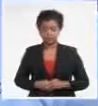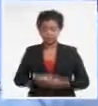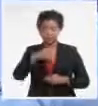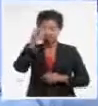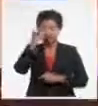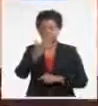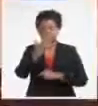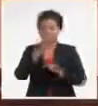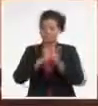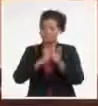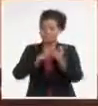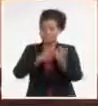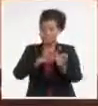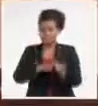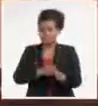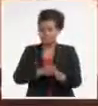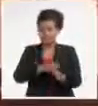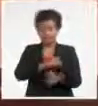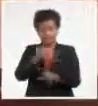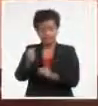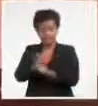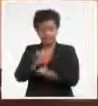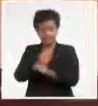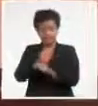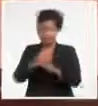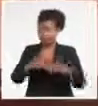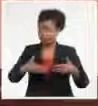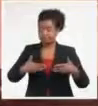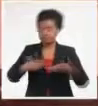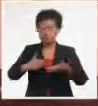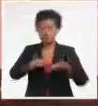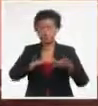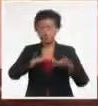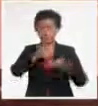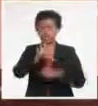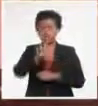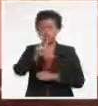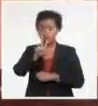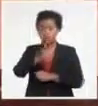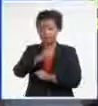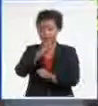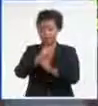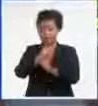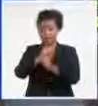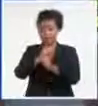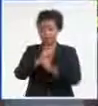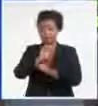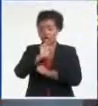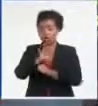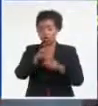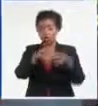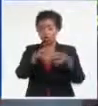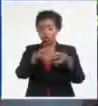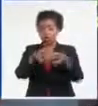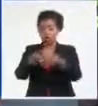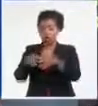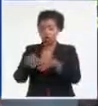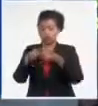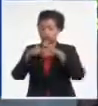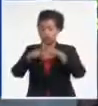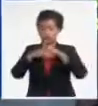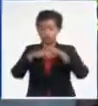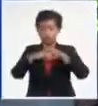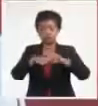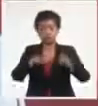disciplina demostrada y actitud solidaria de los 520 linieros que en 8 contingentes restablecieron junto a